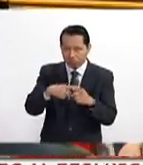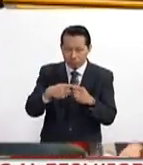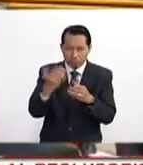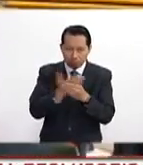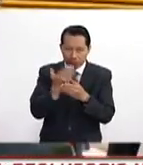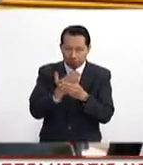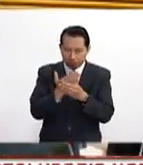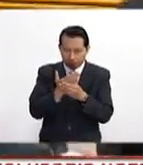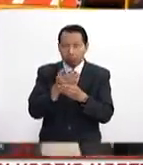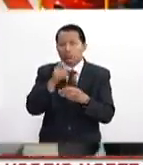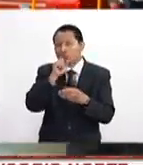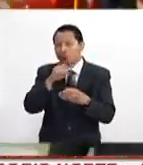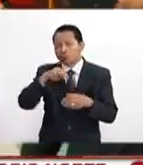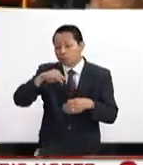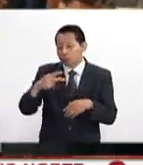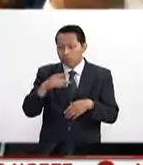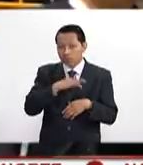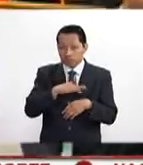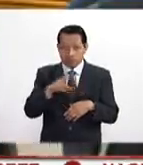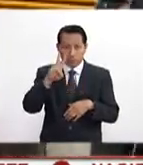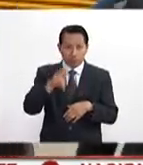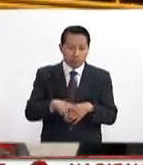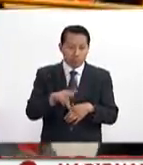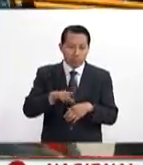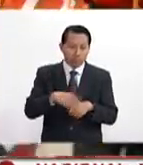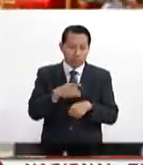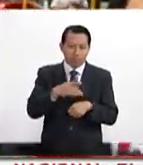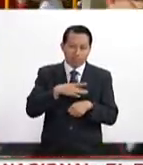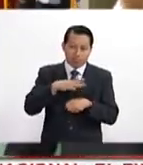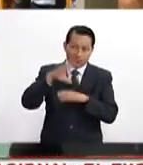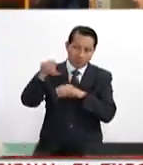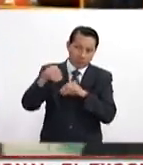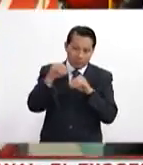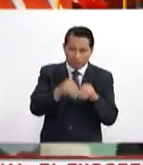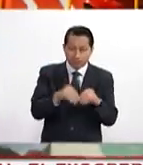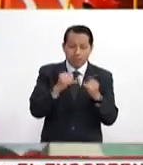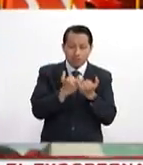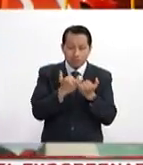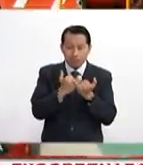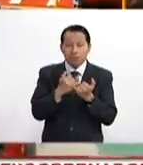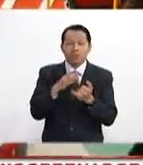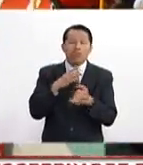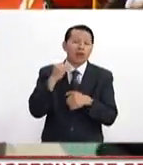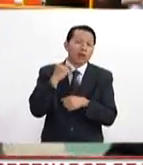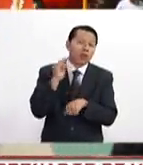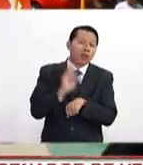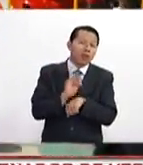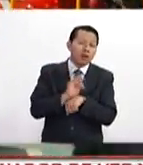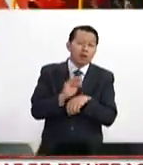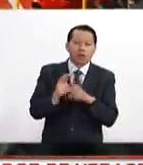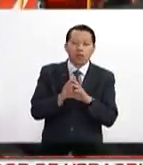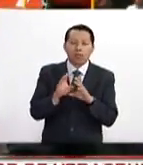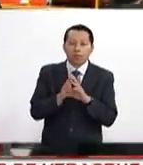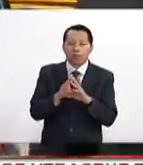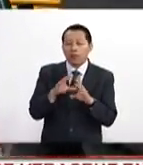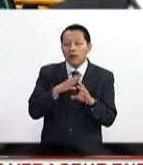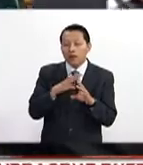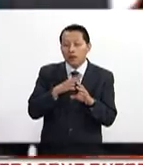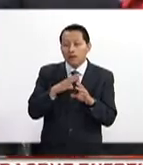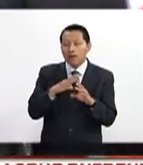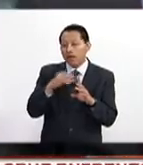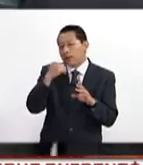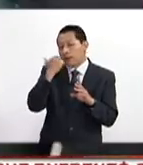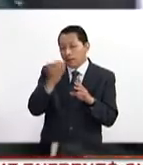plenamente acreditados los delitos porque fueron motivo de la extradición, y la defensa, bueno, tratará de destruir los elementos o medios de prueba